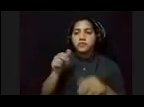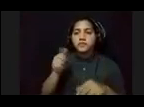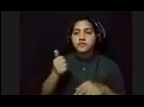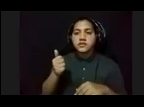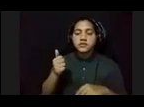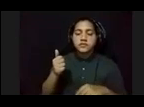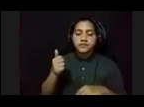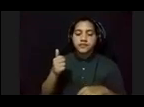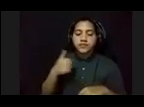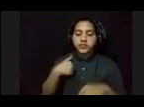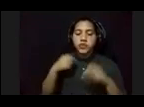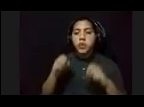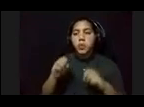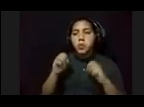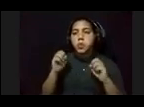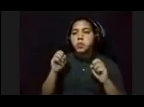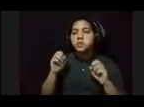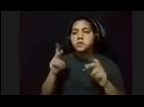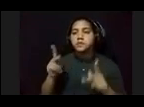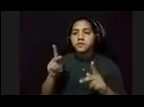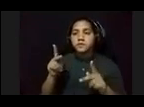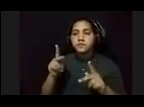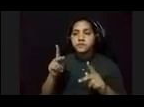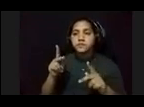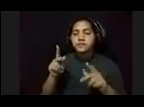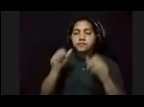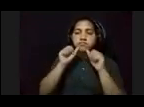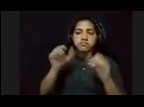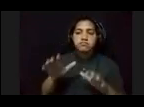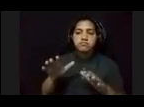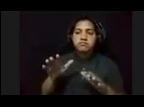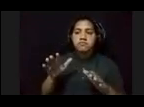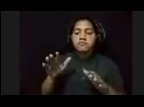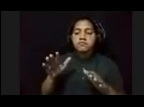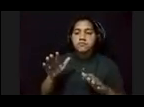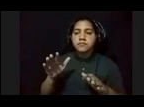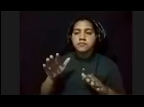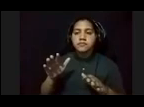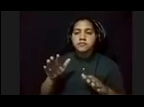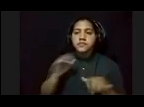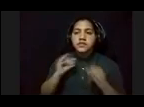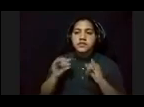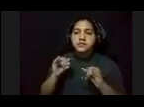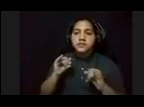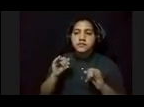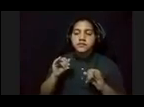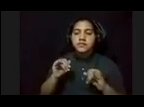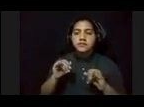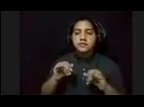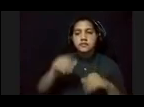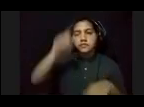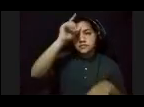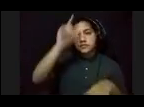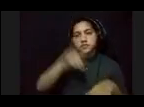la oportunidad y la bendición, ¿verdad?, por así decirlo, de entrevistar al señor